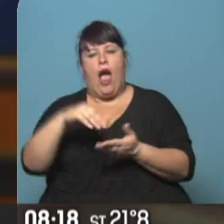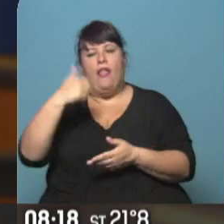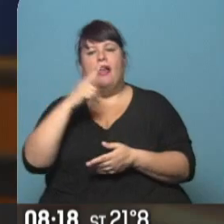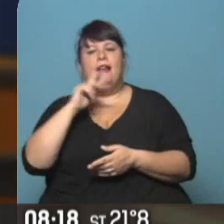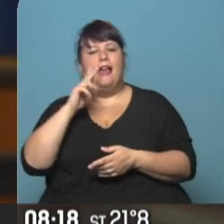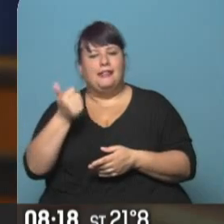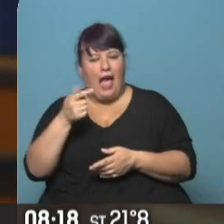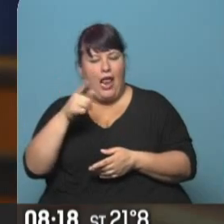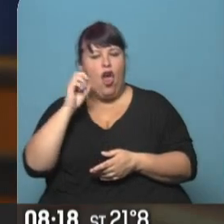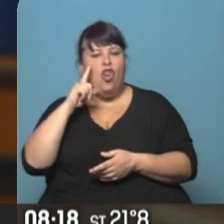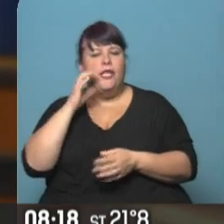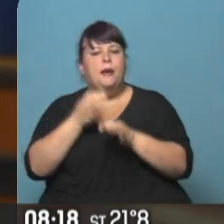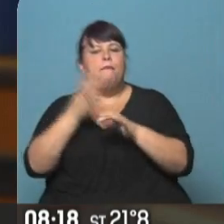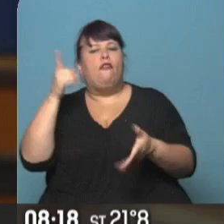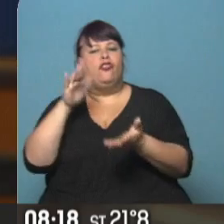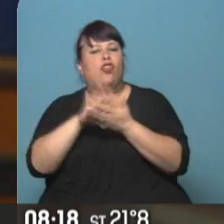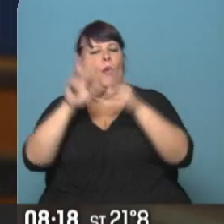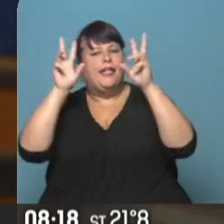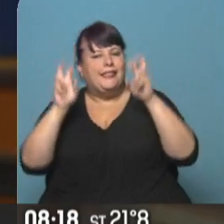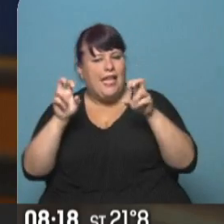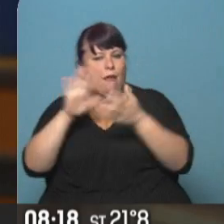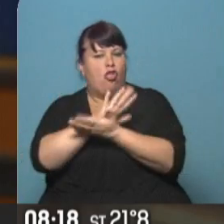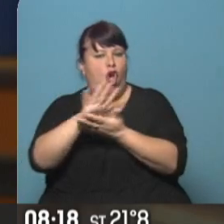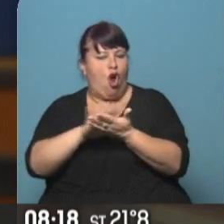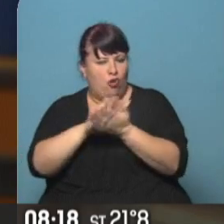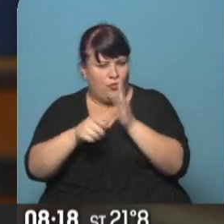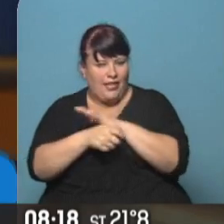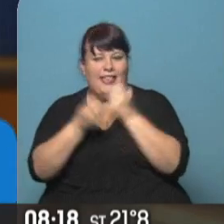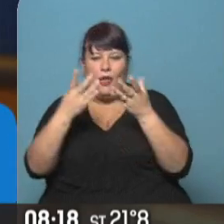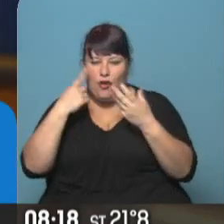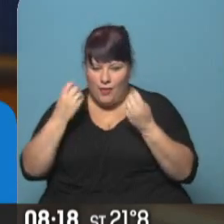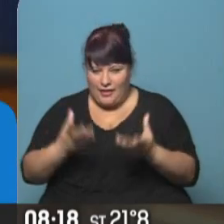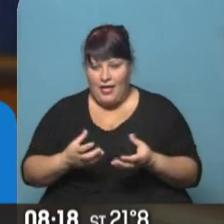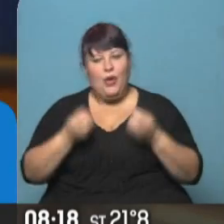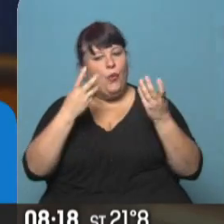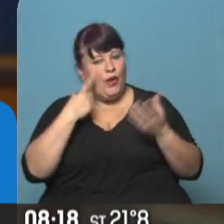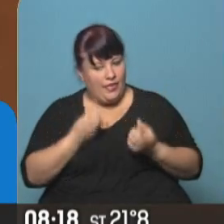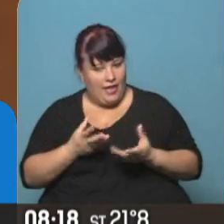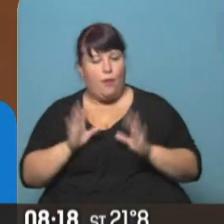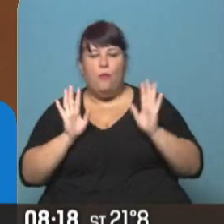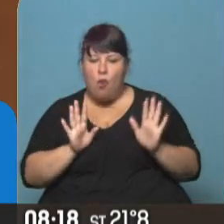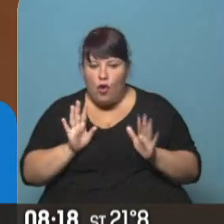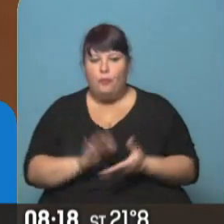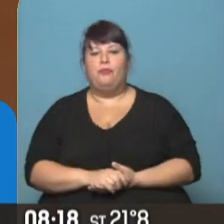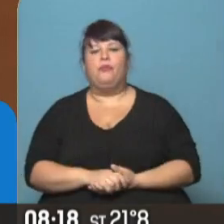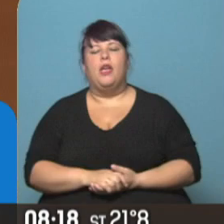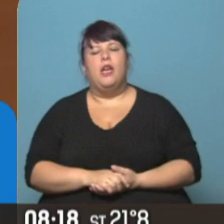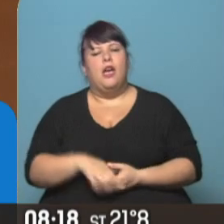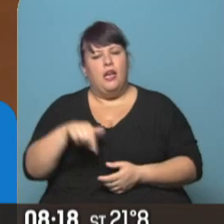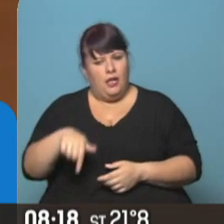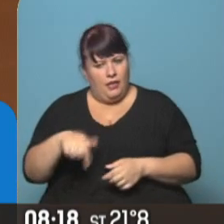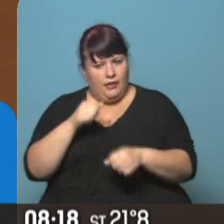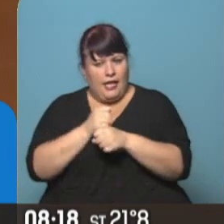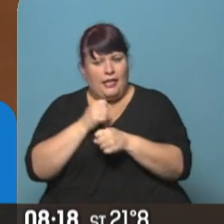voloshin especialista en temas de corrupción natalia buen día cómo le vas que tal buen día bueno a ver está actuando